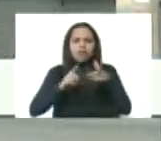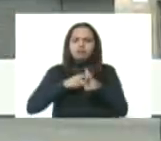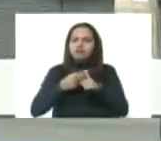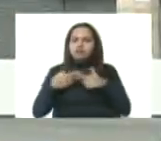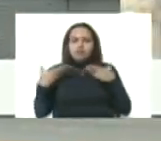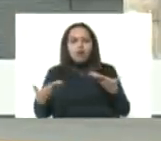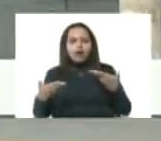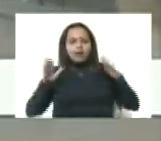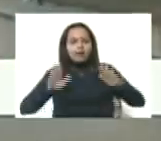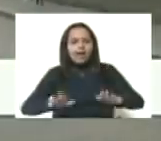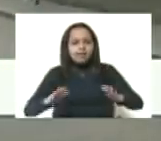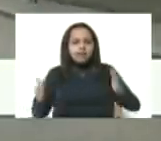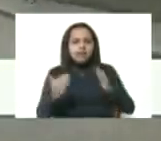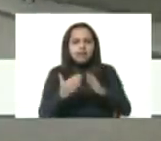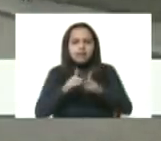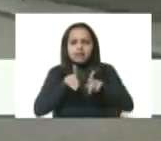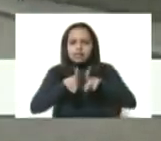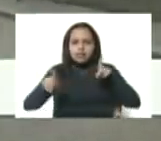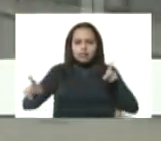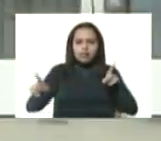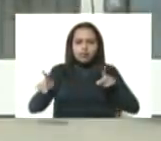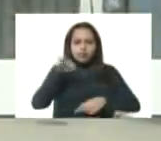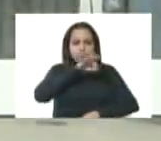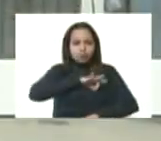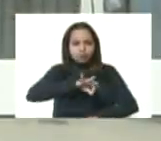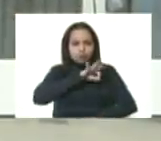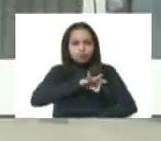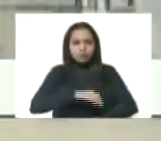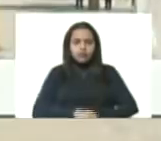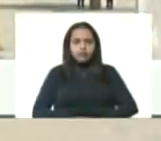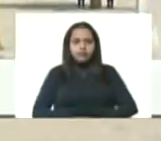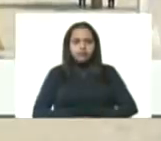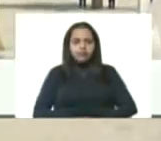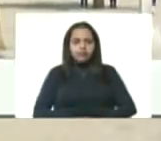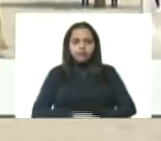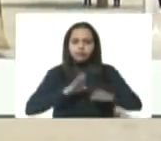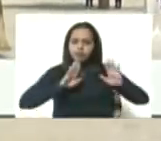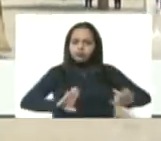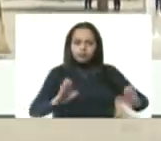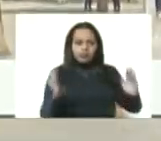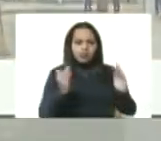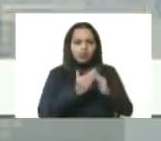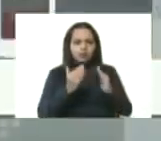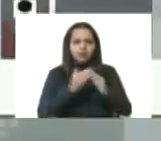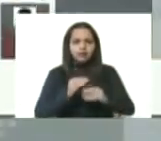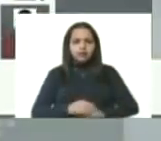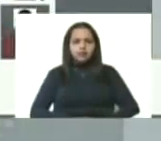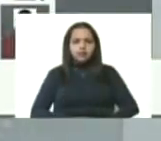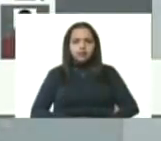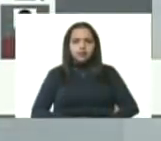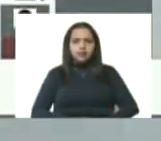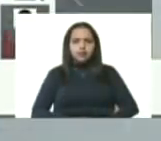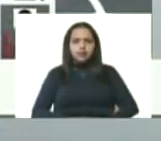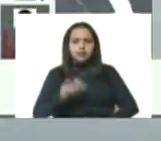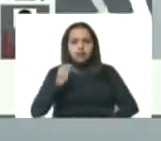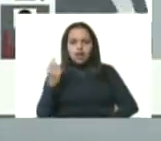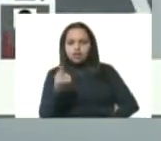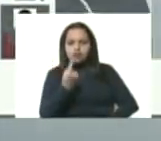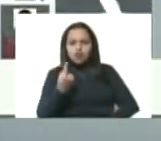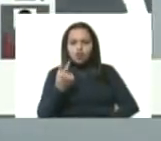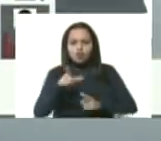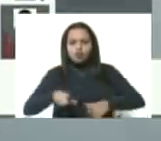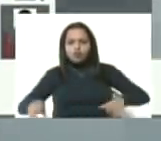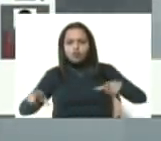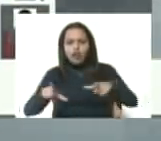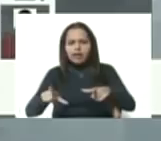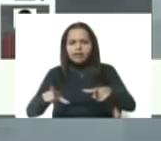El espaciamiento físico, el distanciamiento, el confinamiento social, que solamente sean los sectores